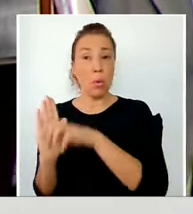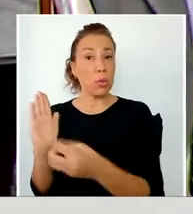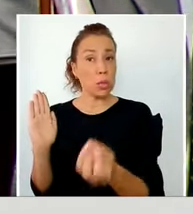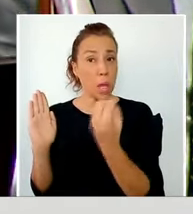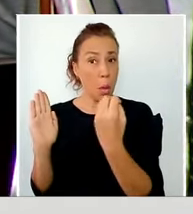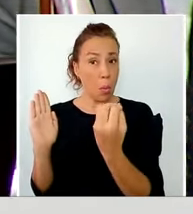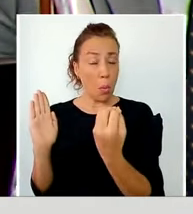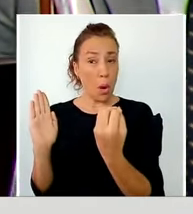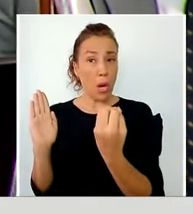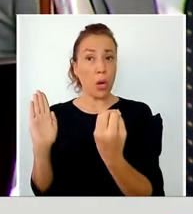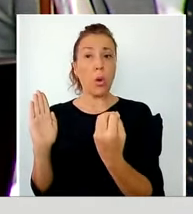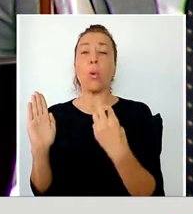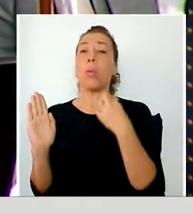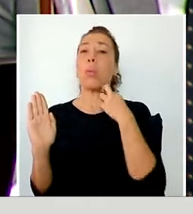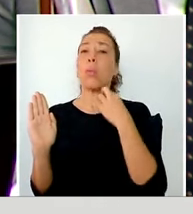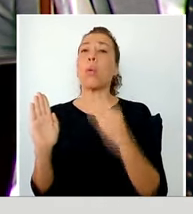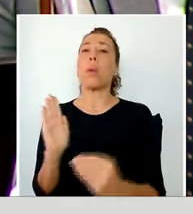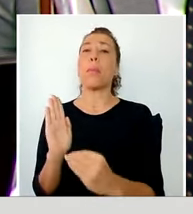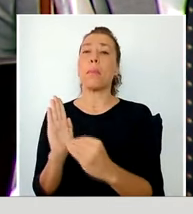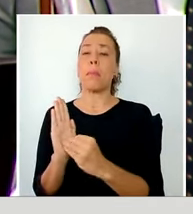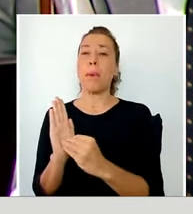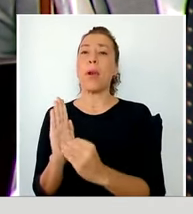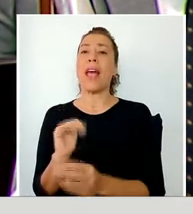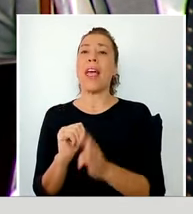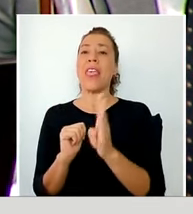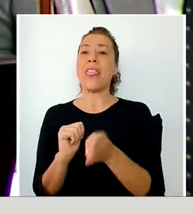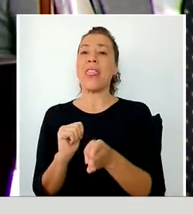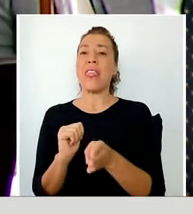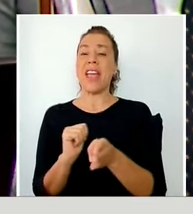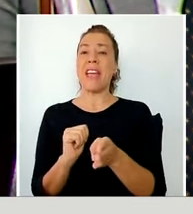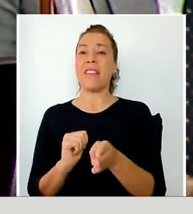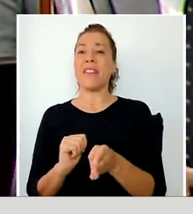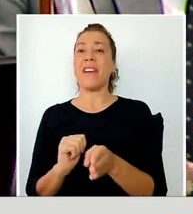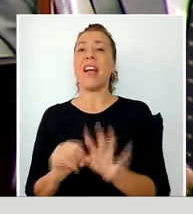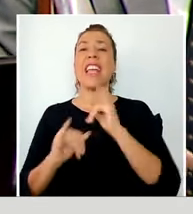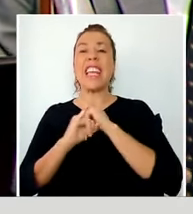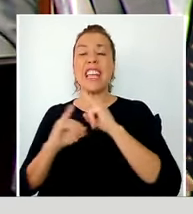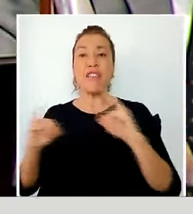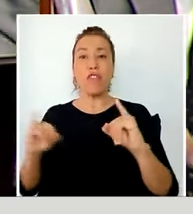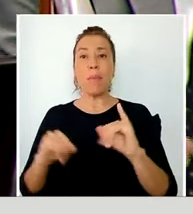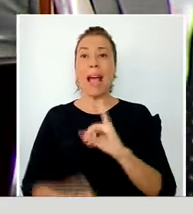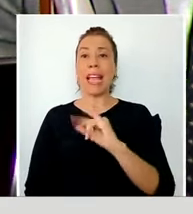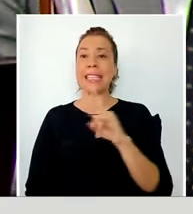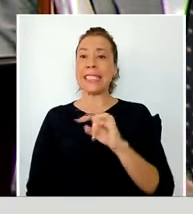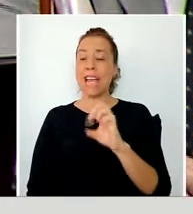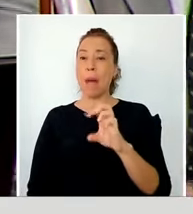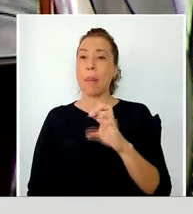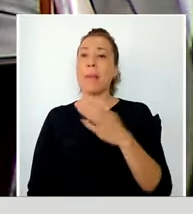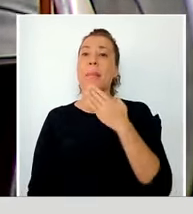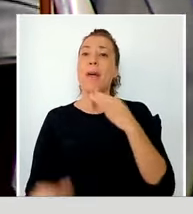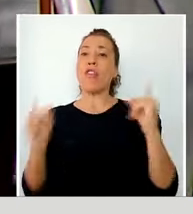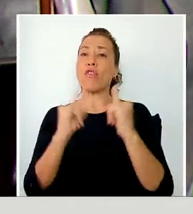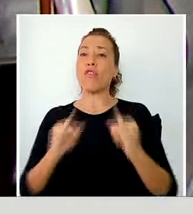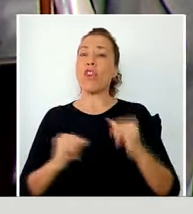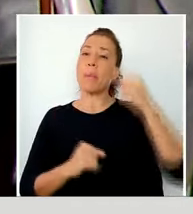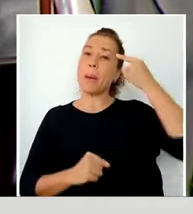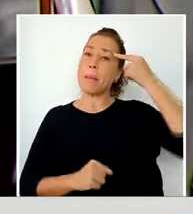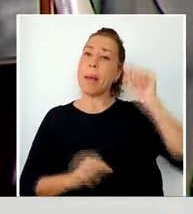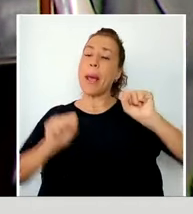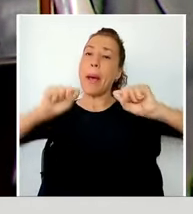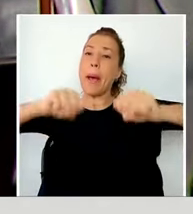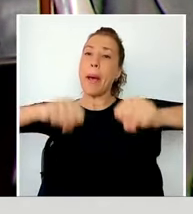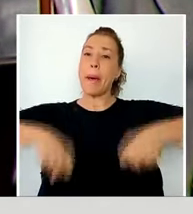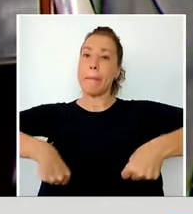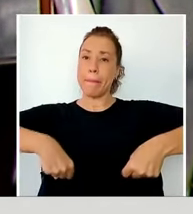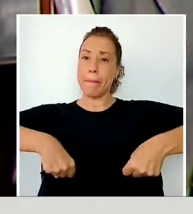de ley porque establece un deber no solo de de informar por parte del isapre sino que también mecanismos para la aprobación de